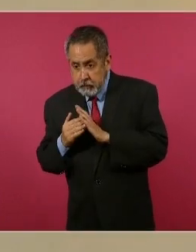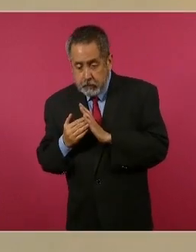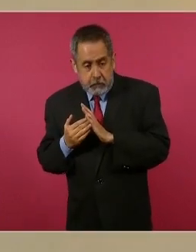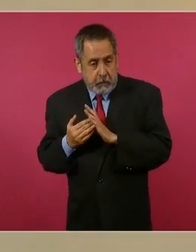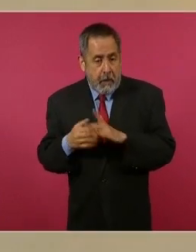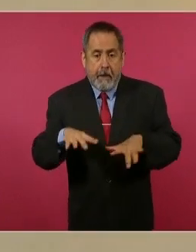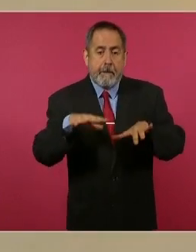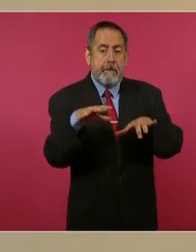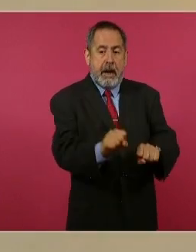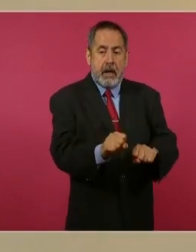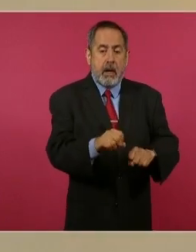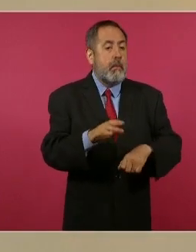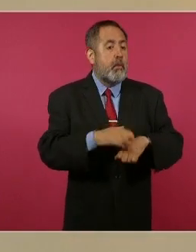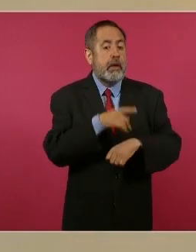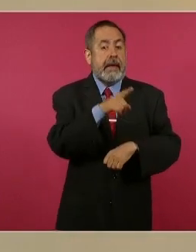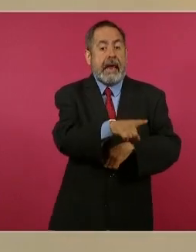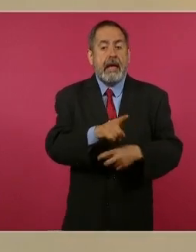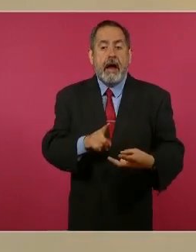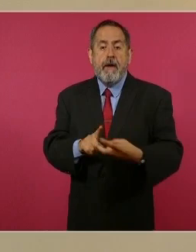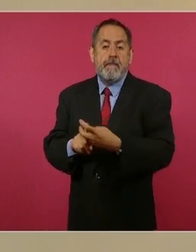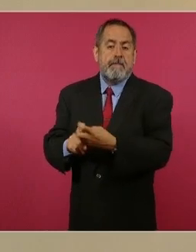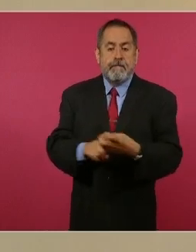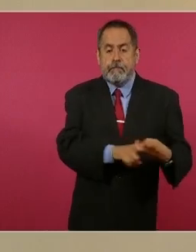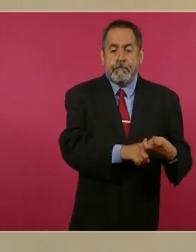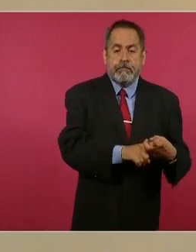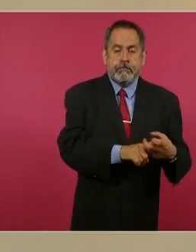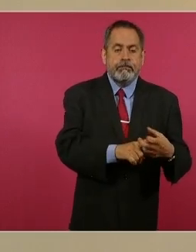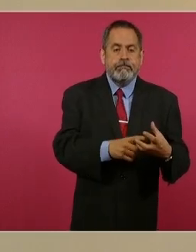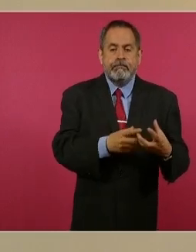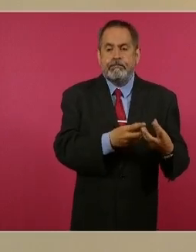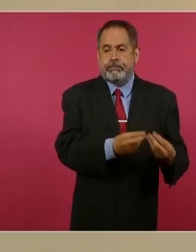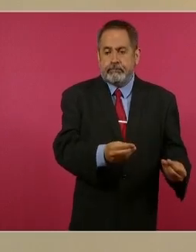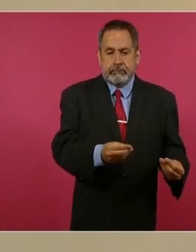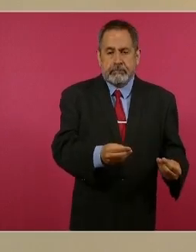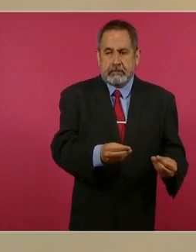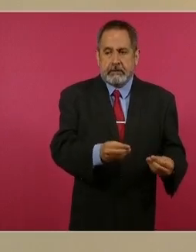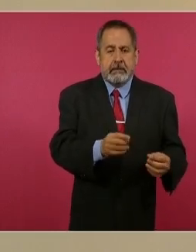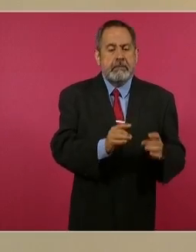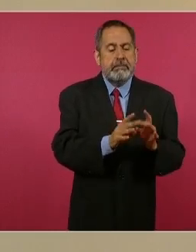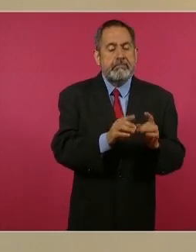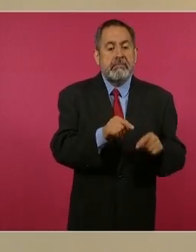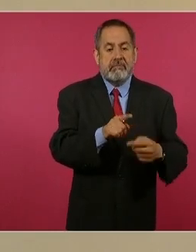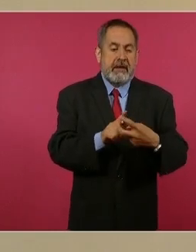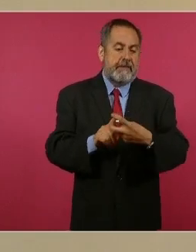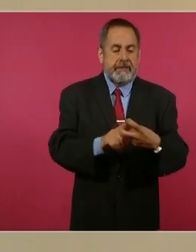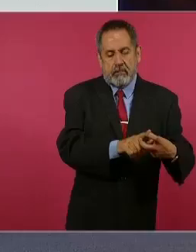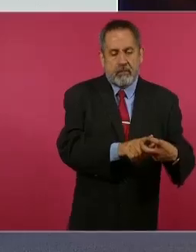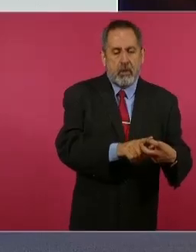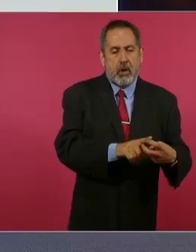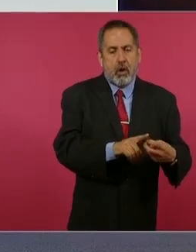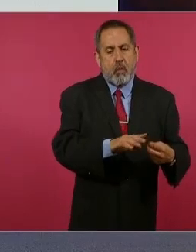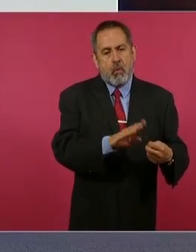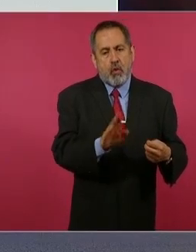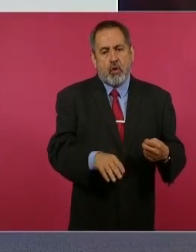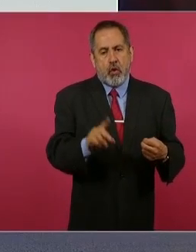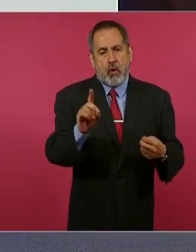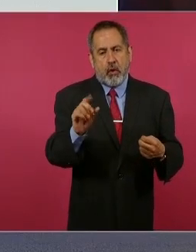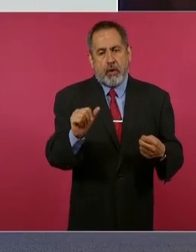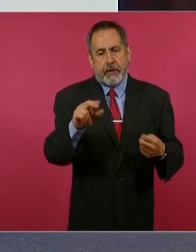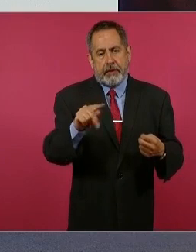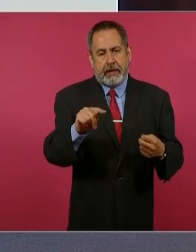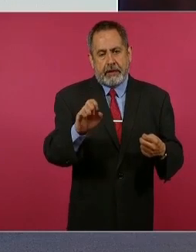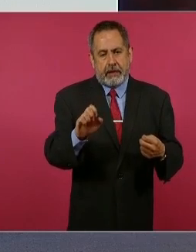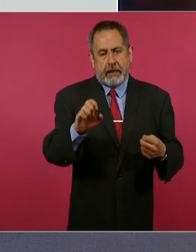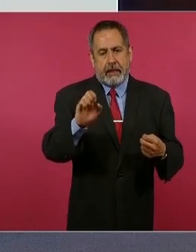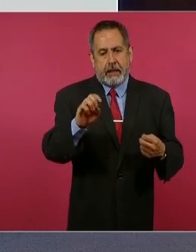aprehensión por el delito de secuestro agravado en grado de tentativa inacabada que provocó la muerte de Dante Emiliano,